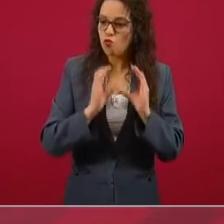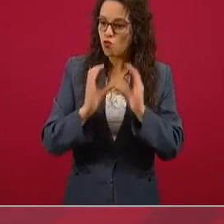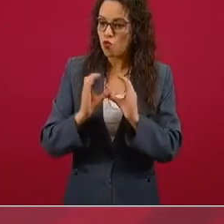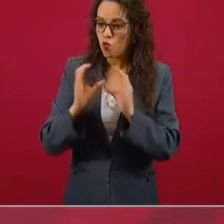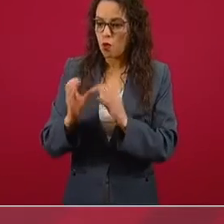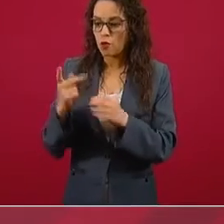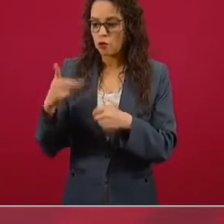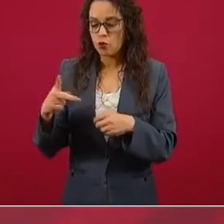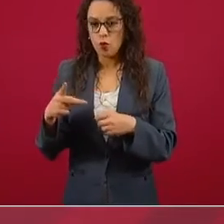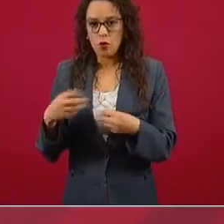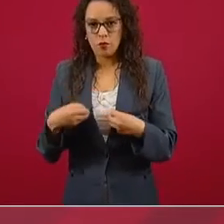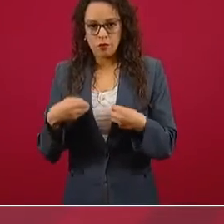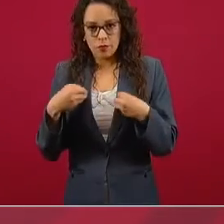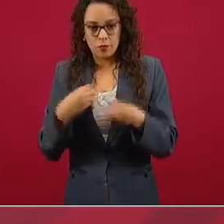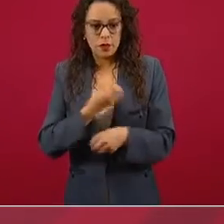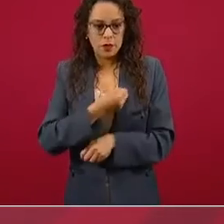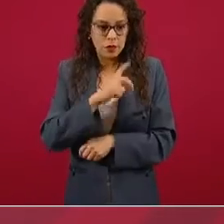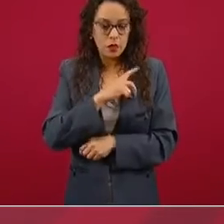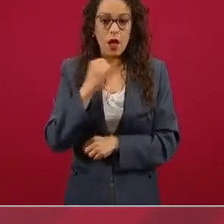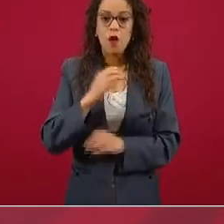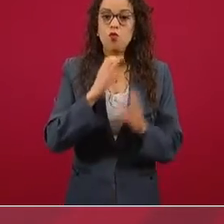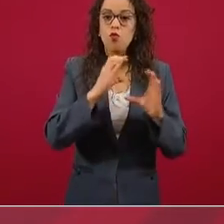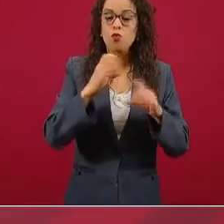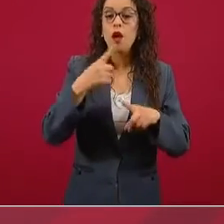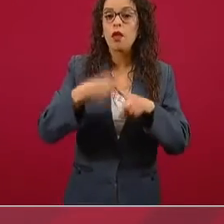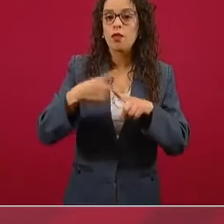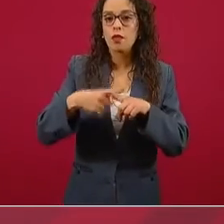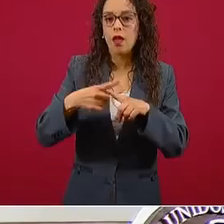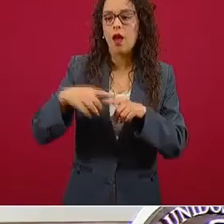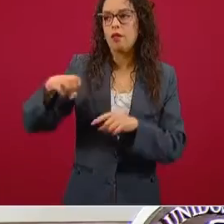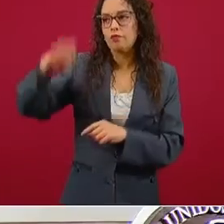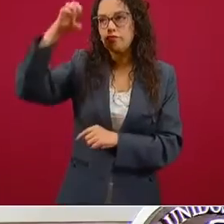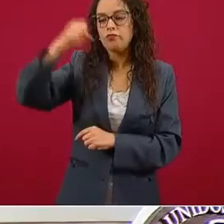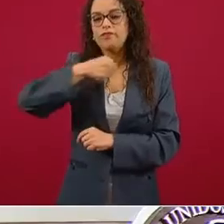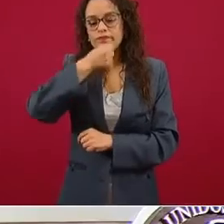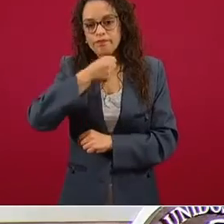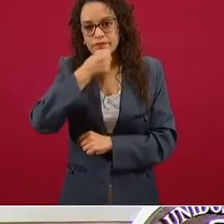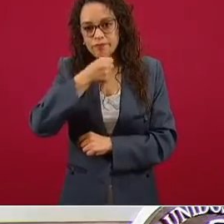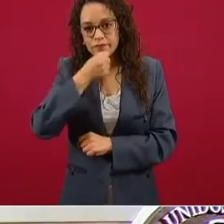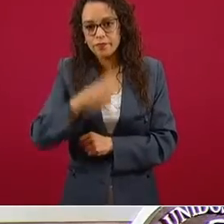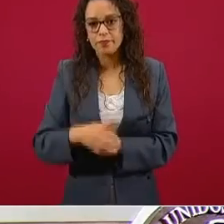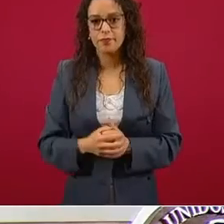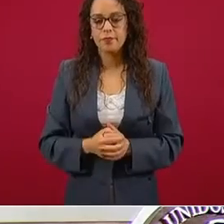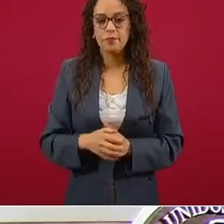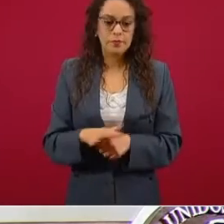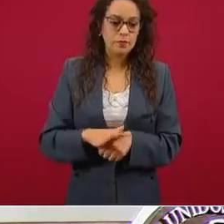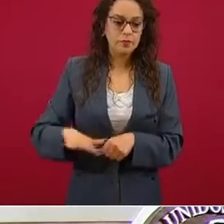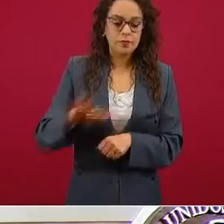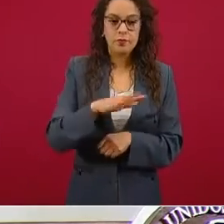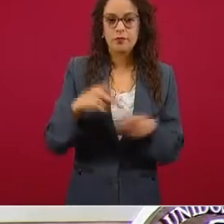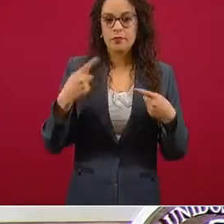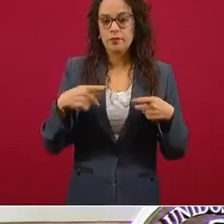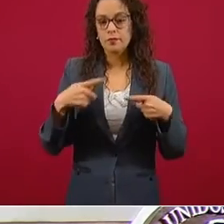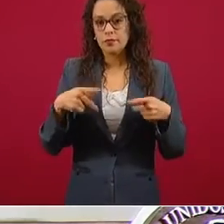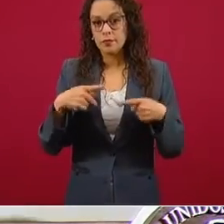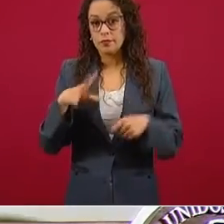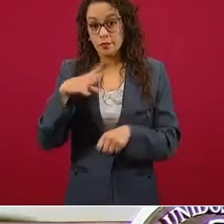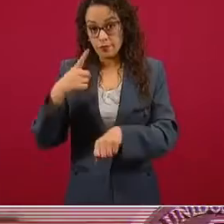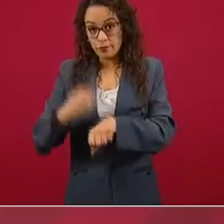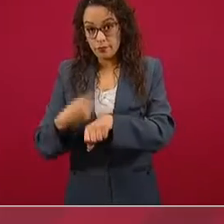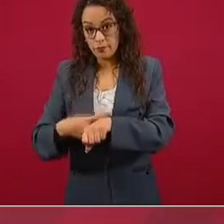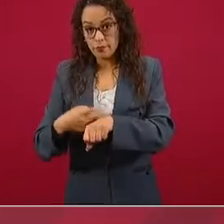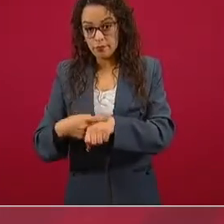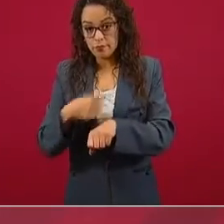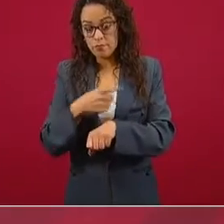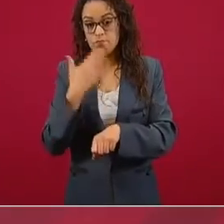a los adultos mayores, a la población vulnerable con enfermedades crónicas,